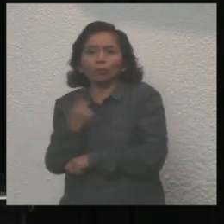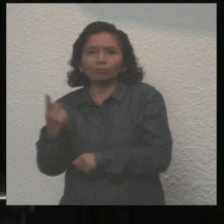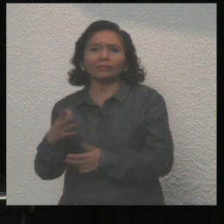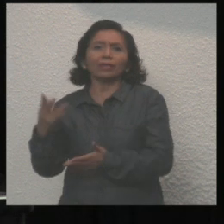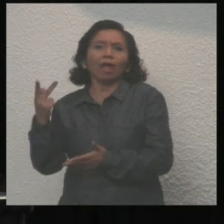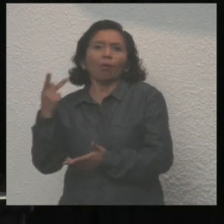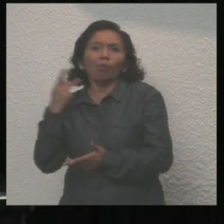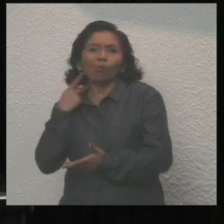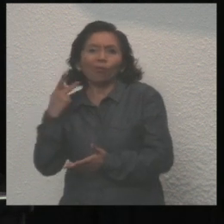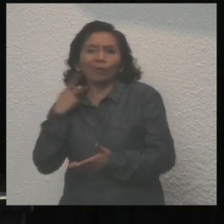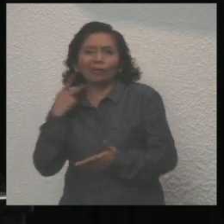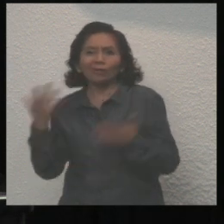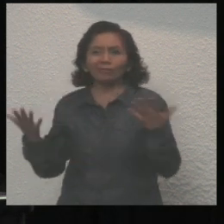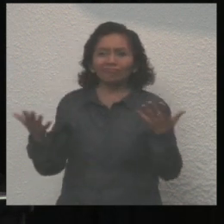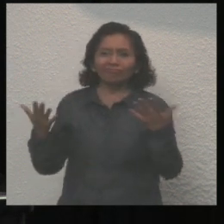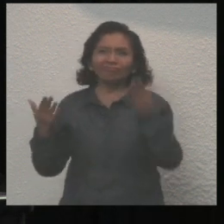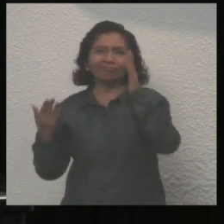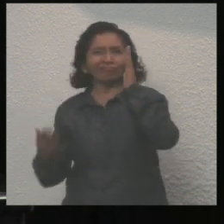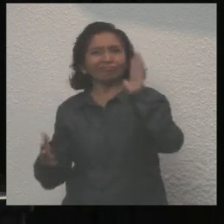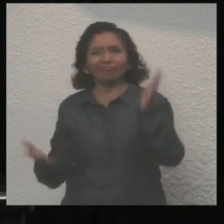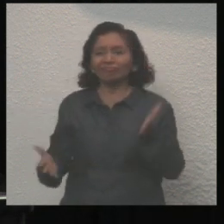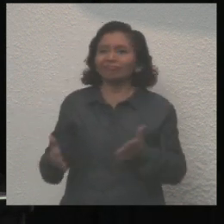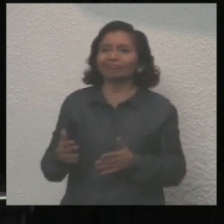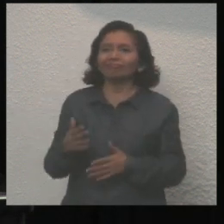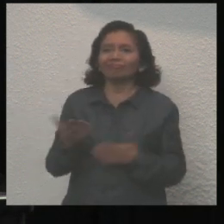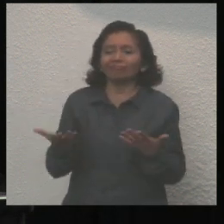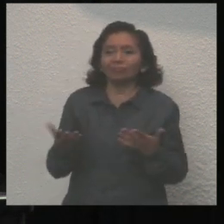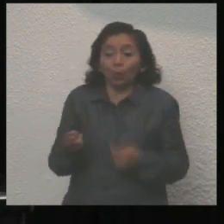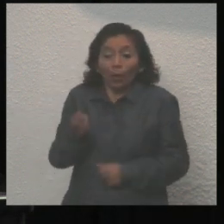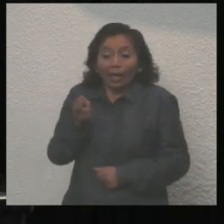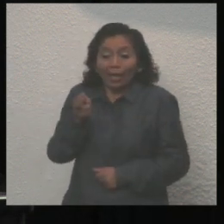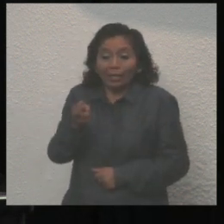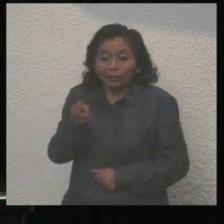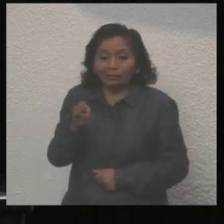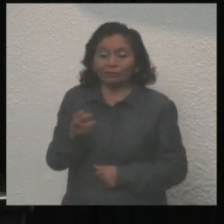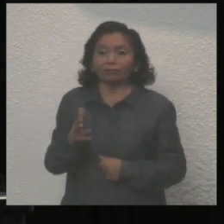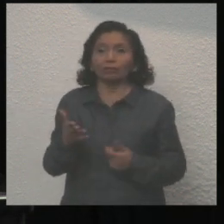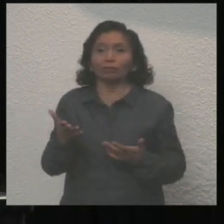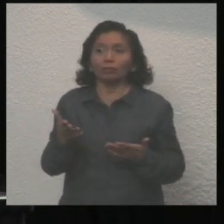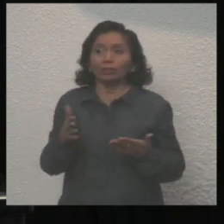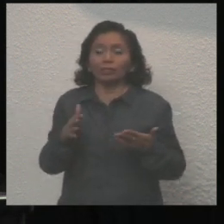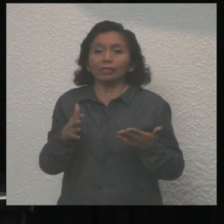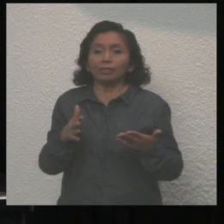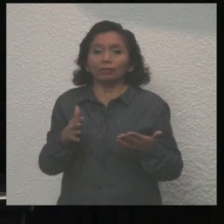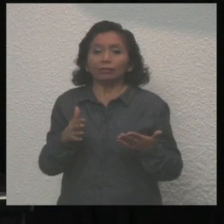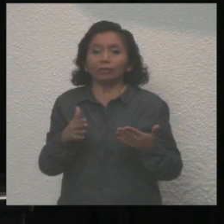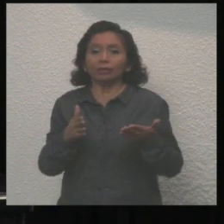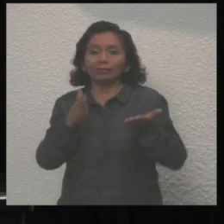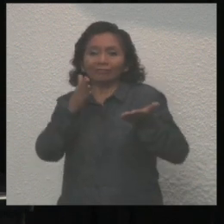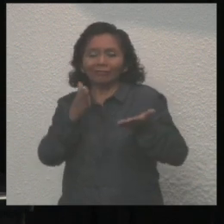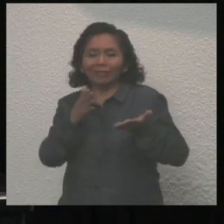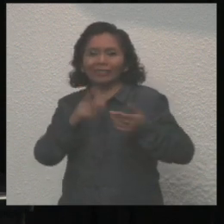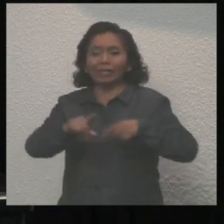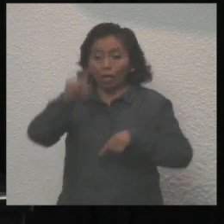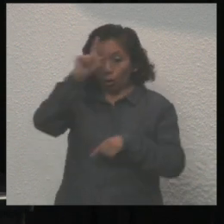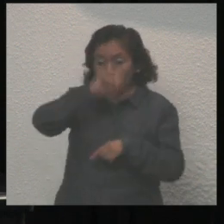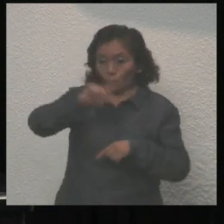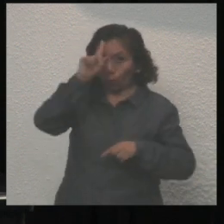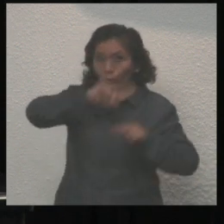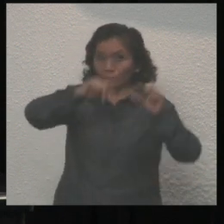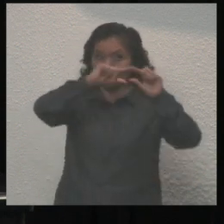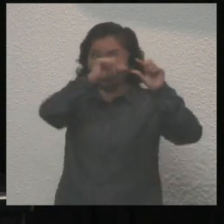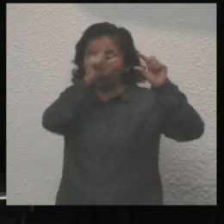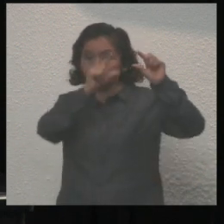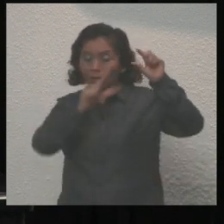revertirla no han tenido éxito. Un dato que confirma nuestra afirmación es el brindado por el Consejo Nacional de Evaluación